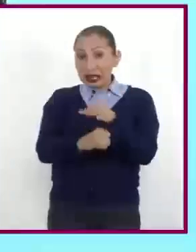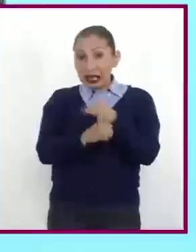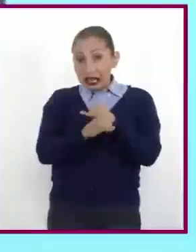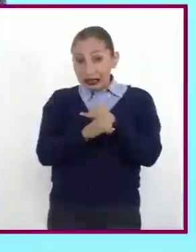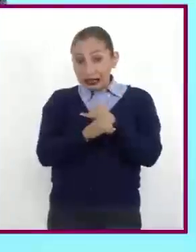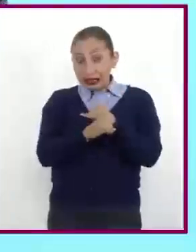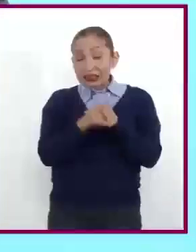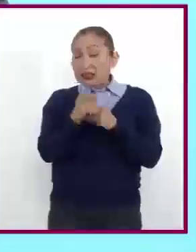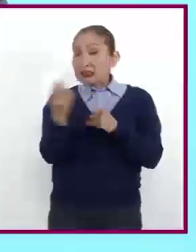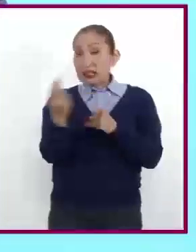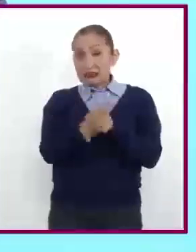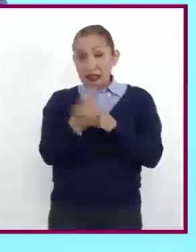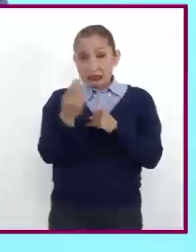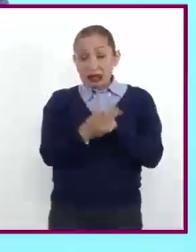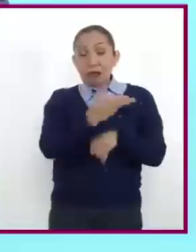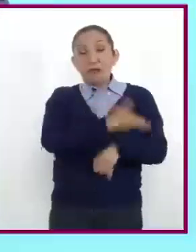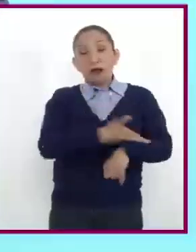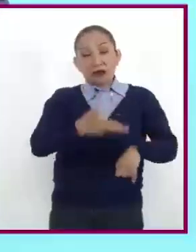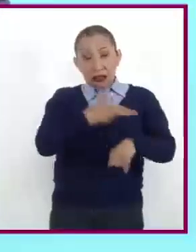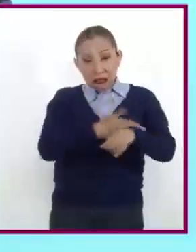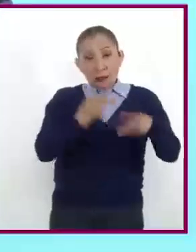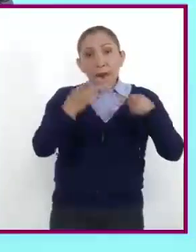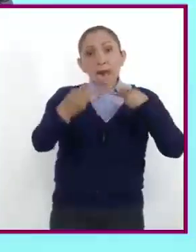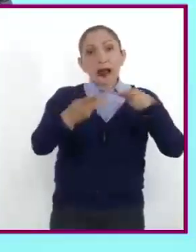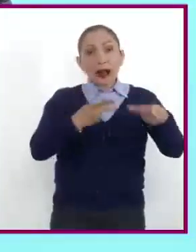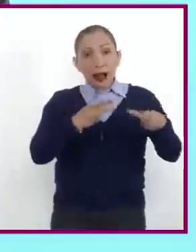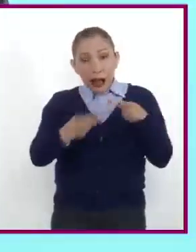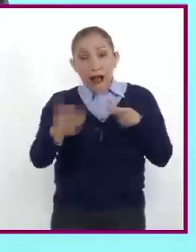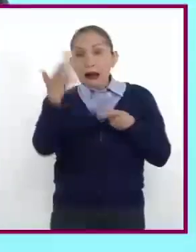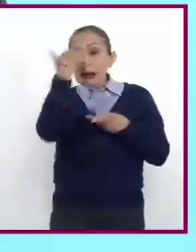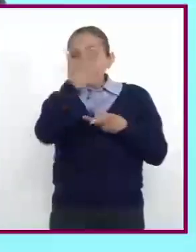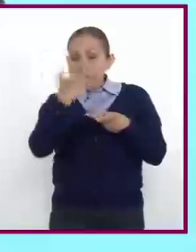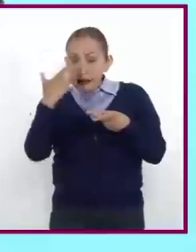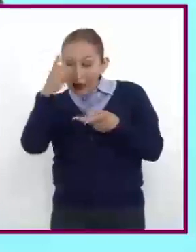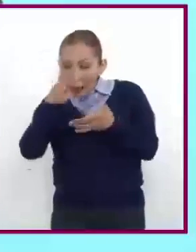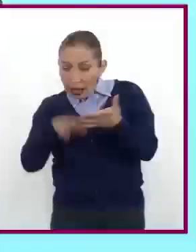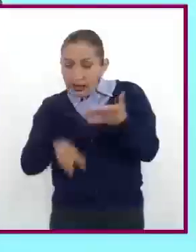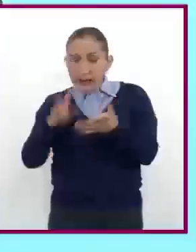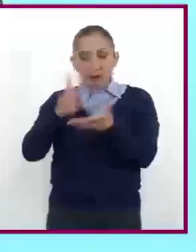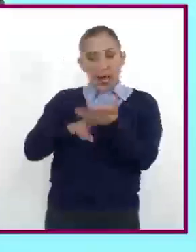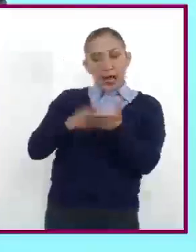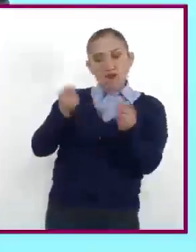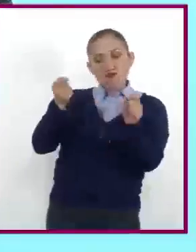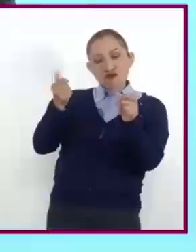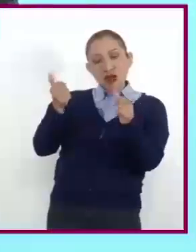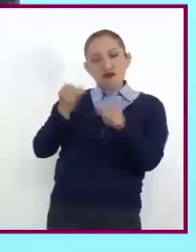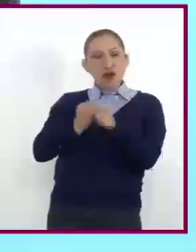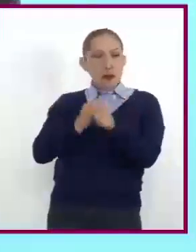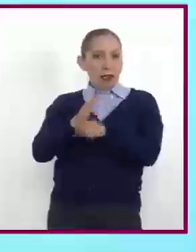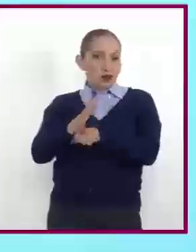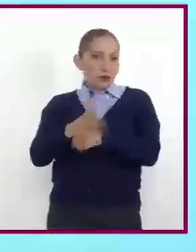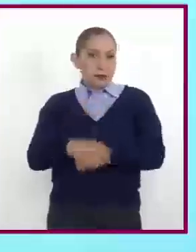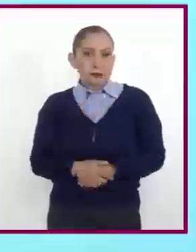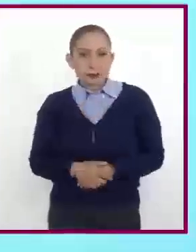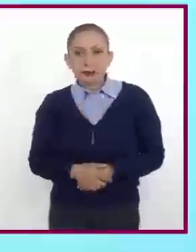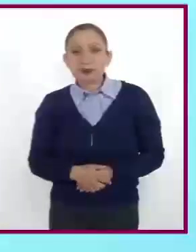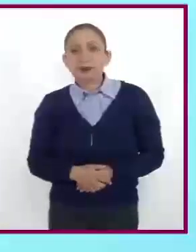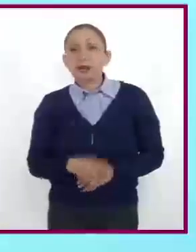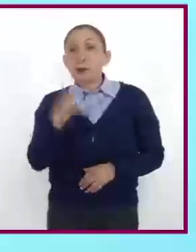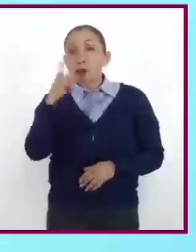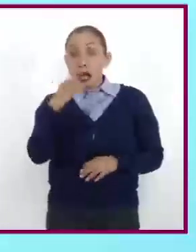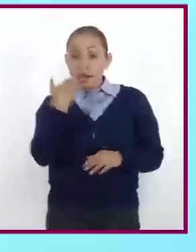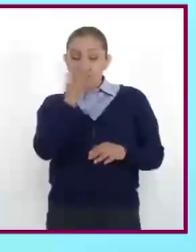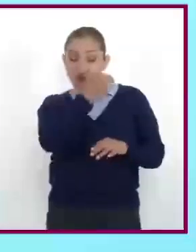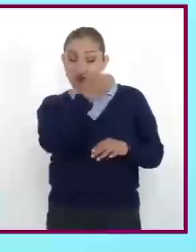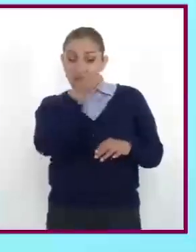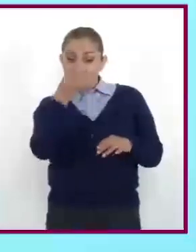digitales implica un proceso de planeación, de revisión y de valoración de la información. Para